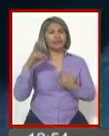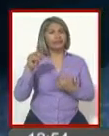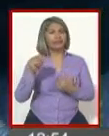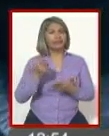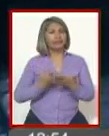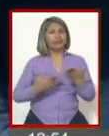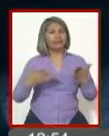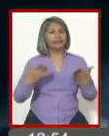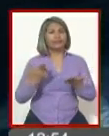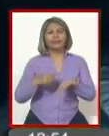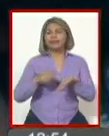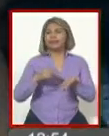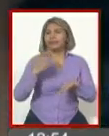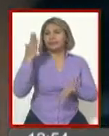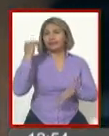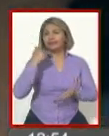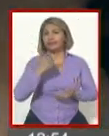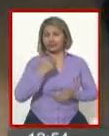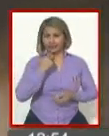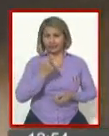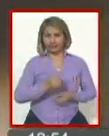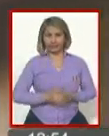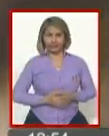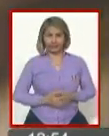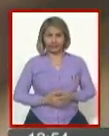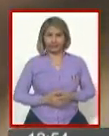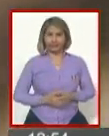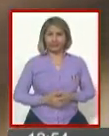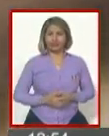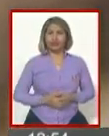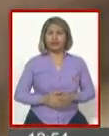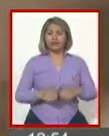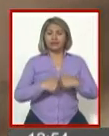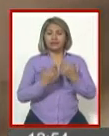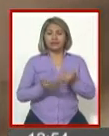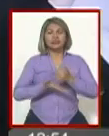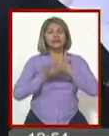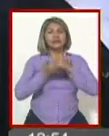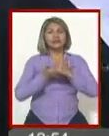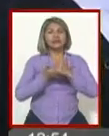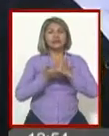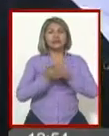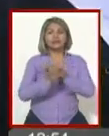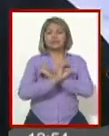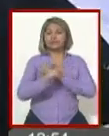esto? Por lo menos, mira, encima, por lo menos, ¿en qué le ayudamos?